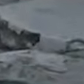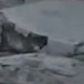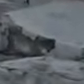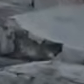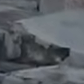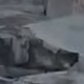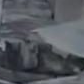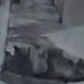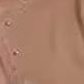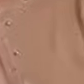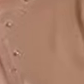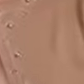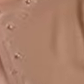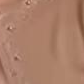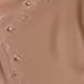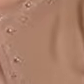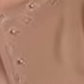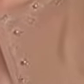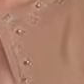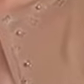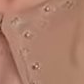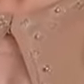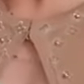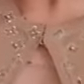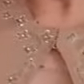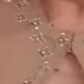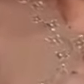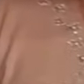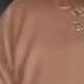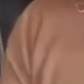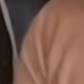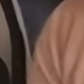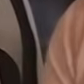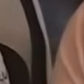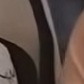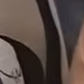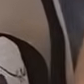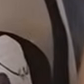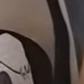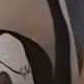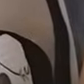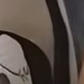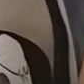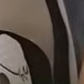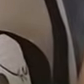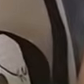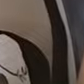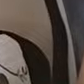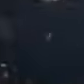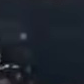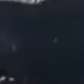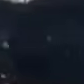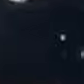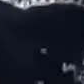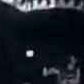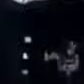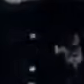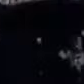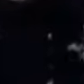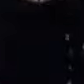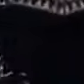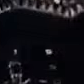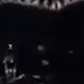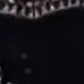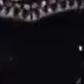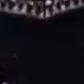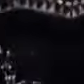esa manera salí. Sí. Y me gusta bailar, me gustaba bailar el tutami. Yo salía con mi compadre, como